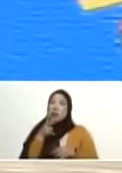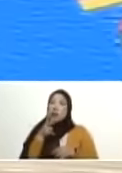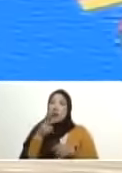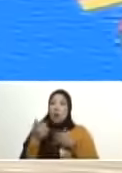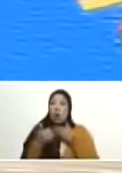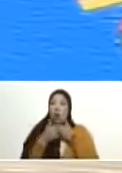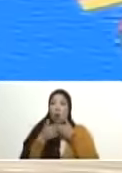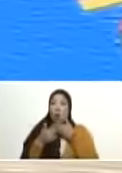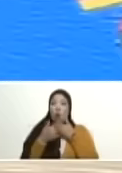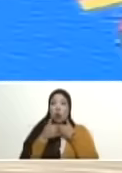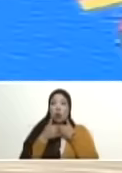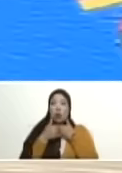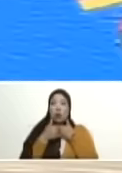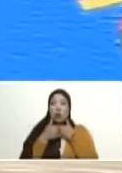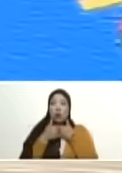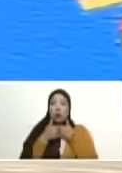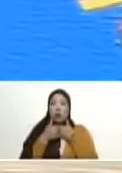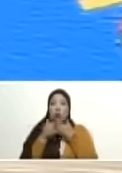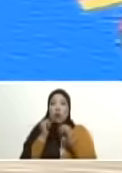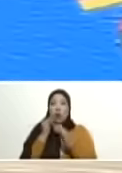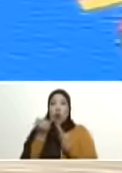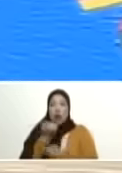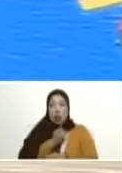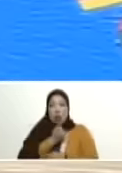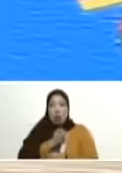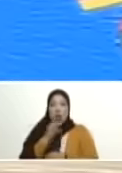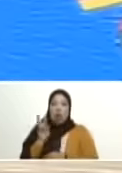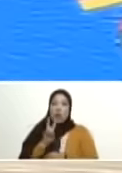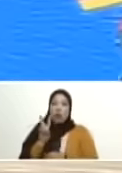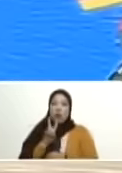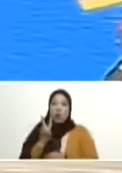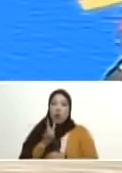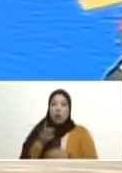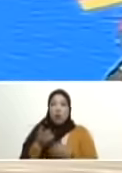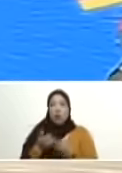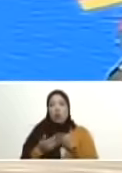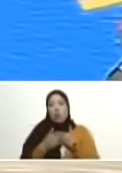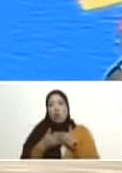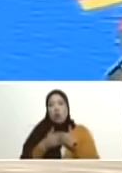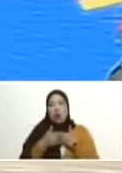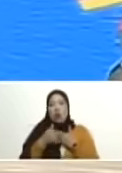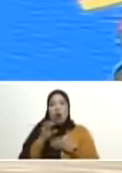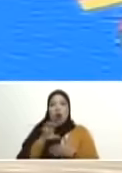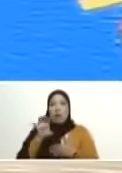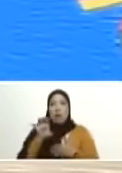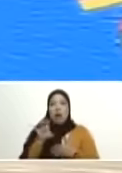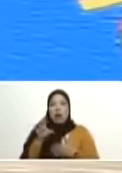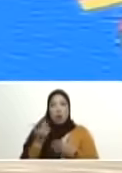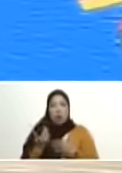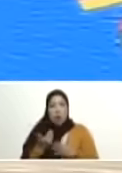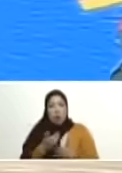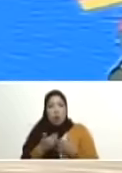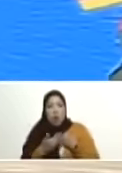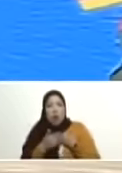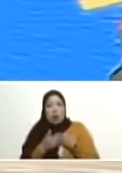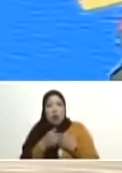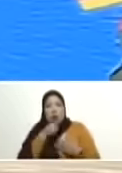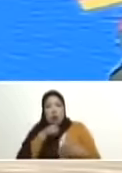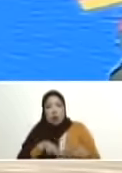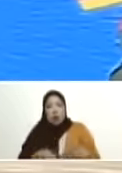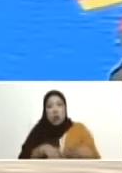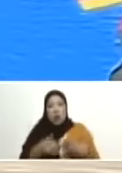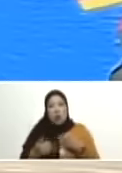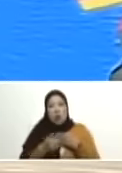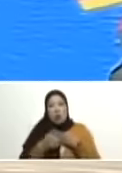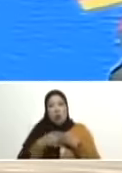contra nuestra identidad venezolana, contra nuestra nación, contra nuestra historia,